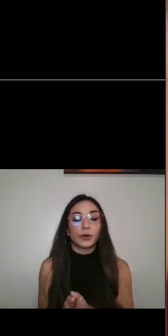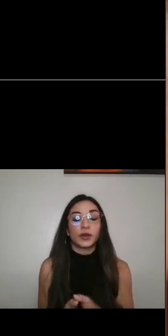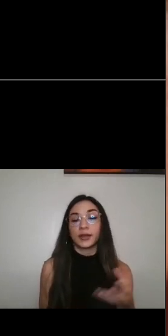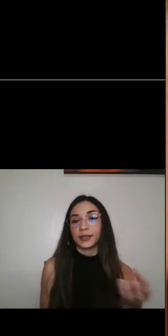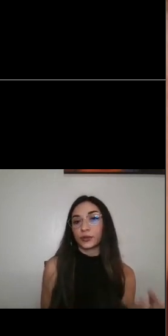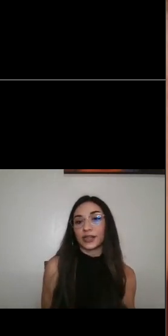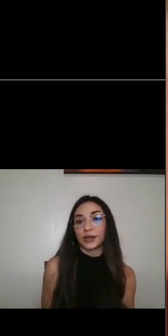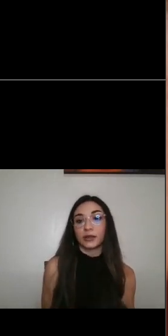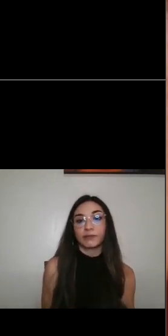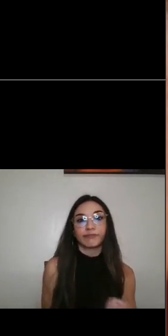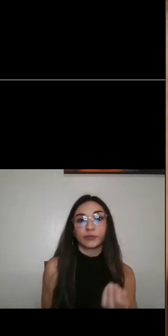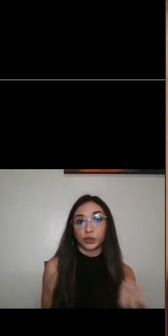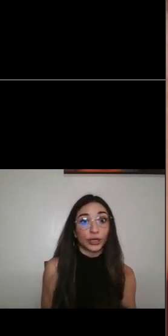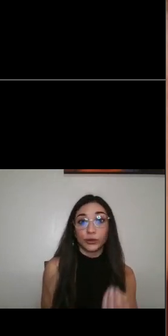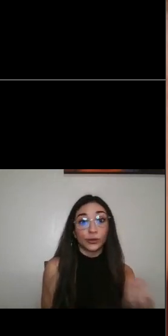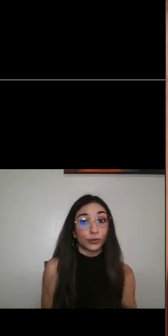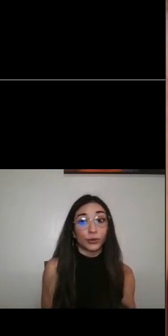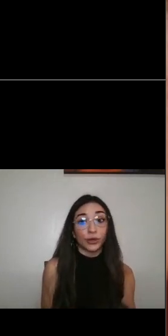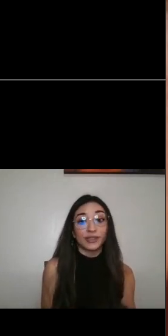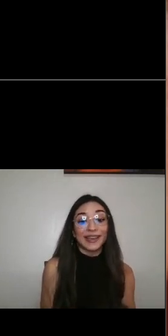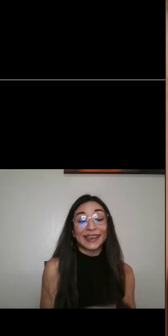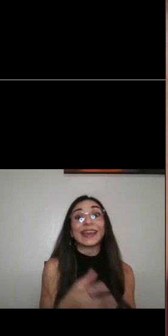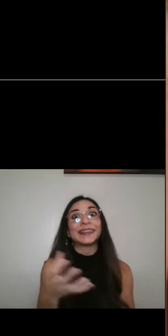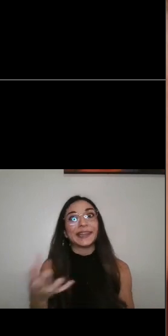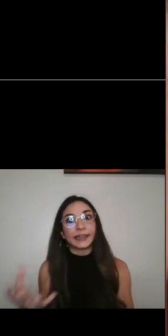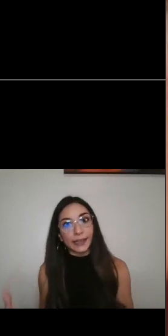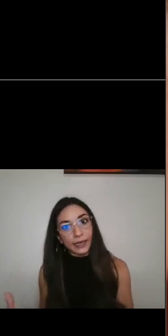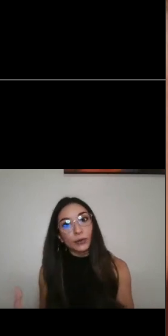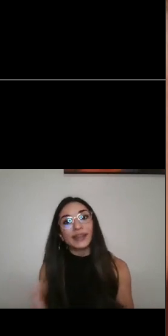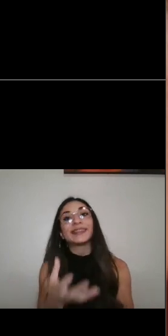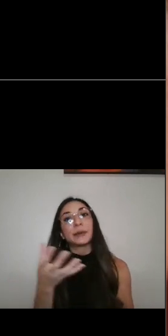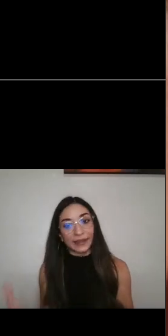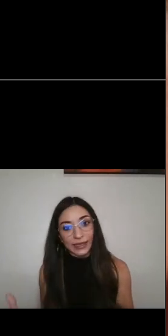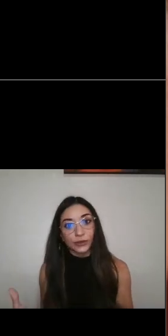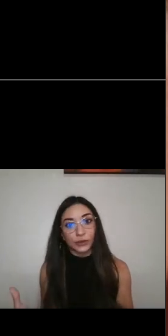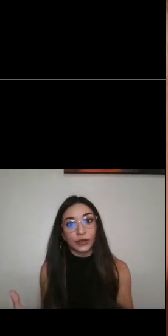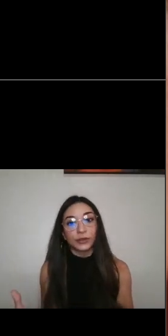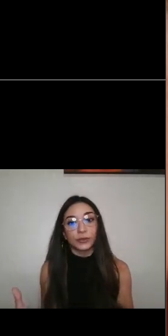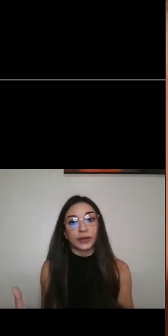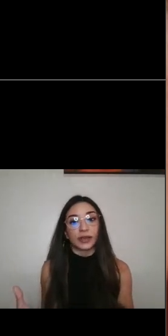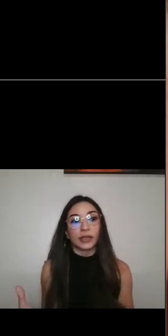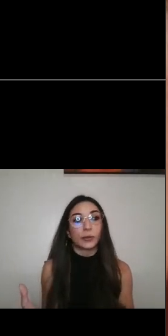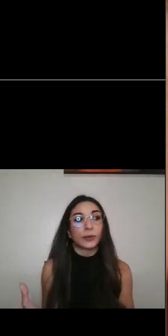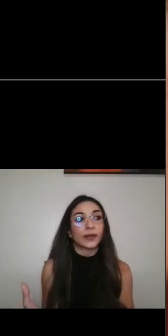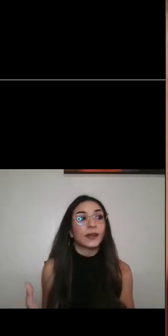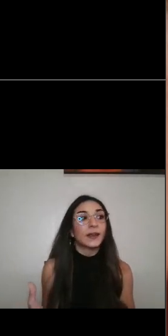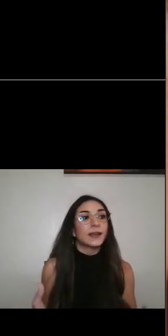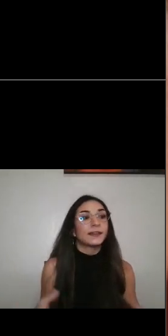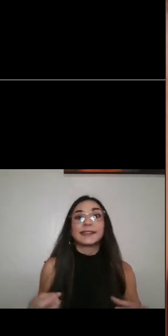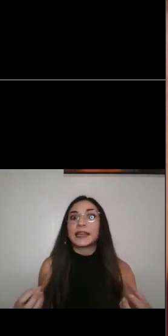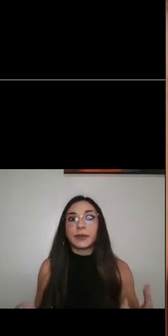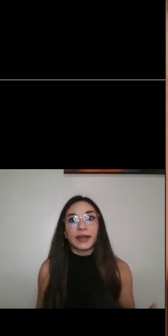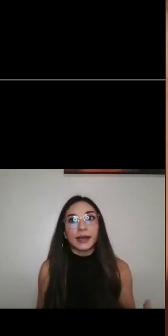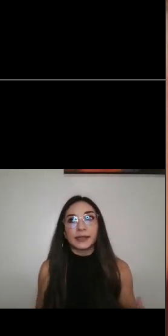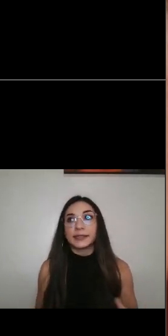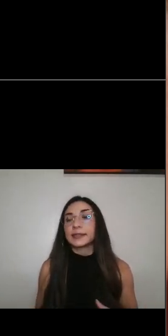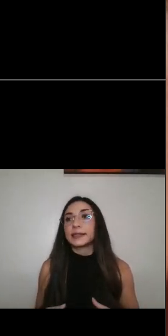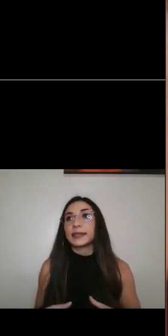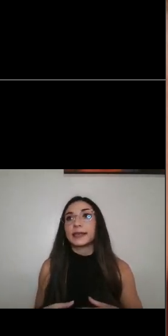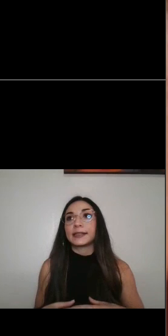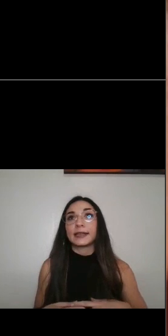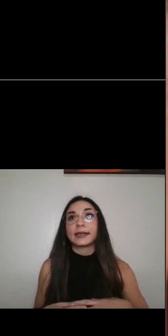ejemplo, escuchar sonidos o ruidos que entender o interpretar esos sonidos, ¿verdad? Y poder discriminar,